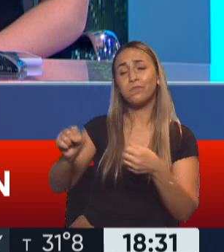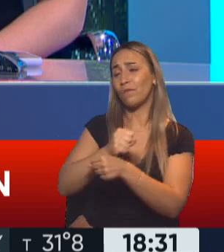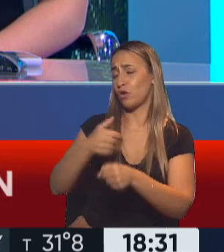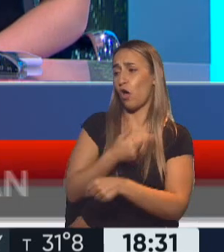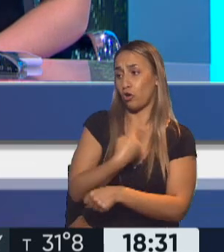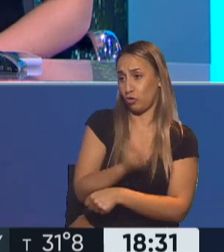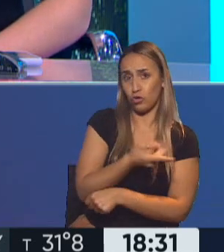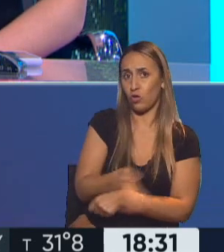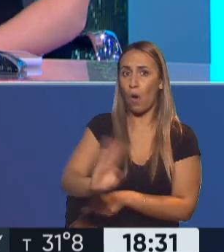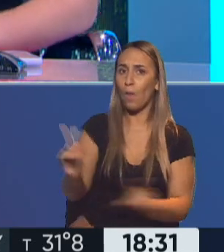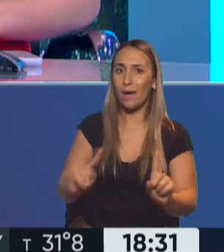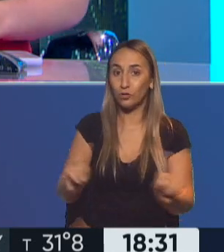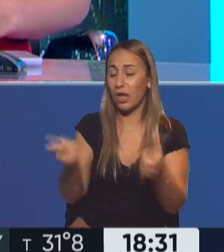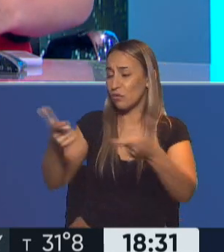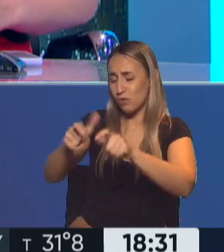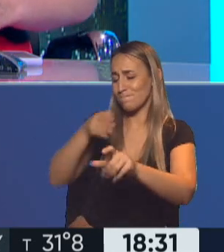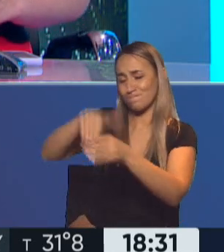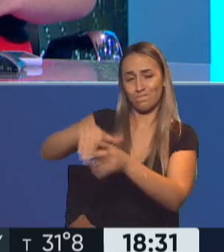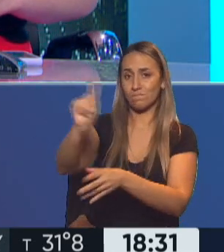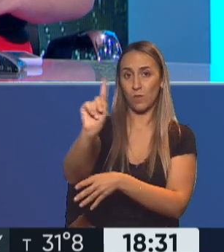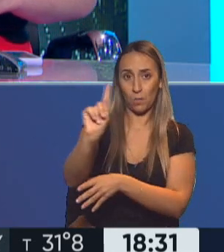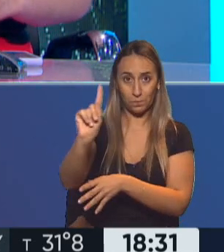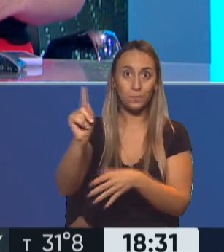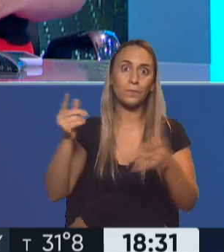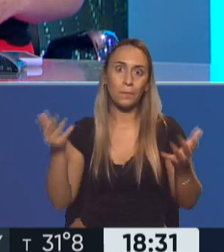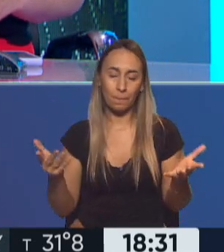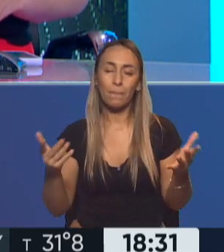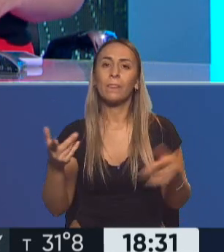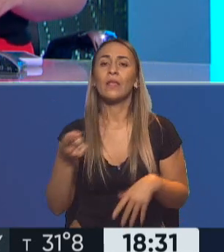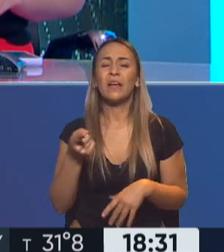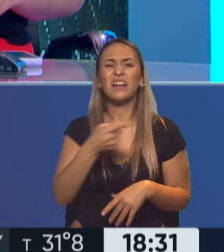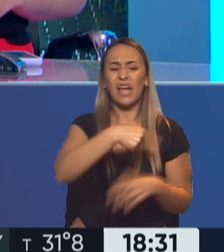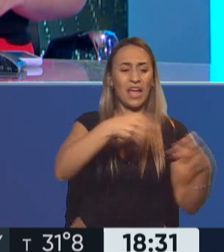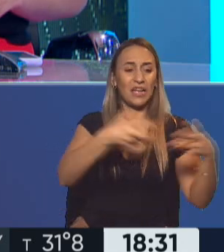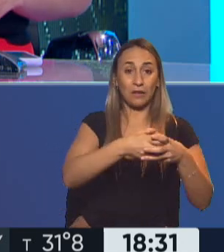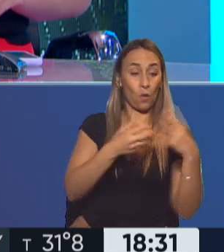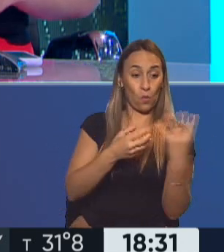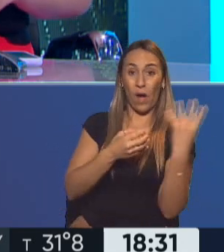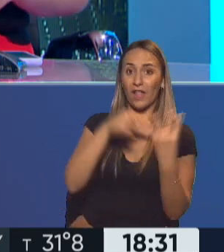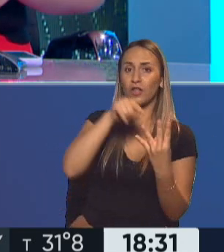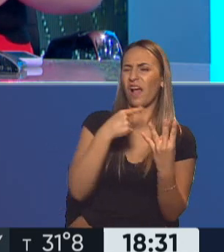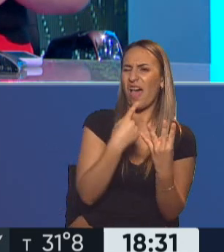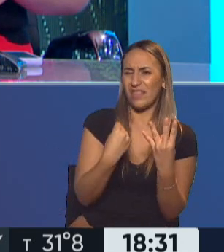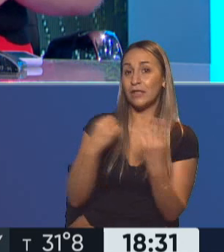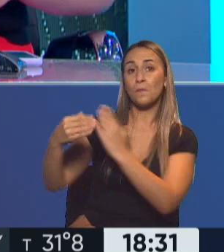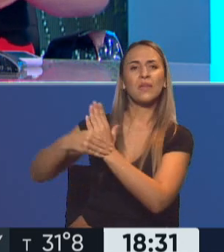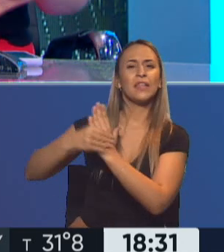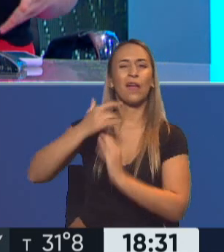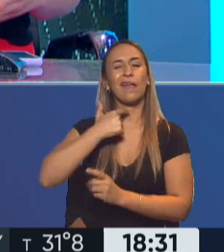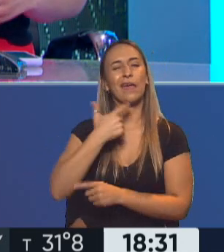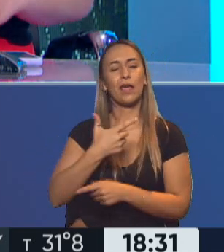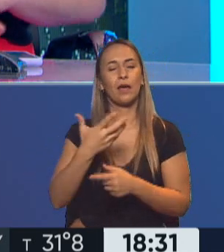y lo ratificaron en un Zoom. Argumentan que este encuentro que quiere encabezar el ministro se trata de una